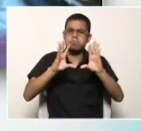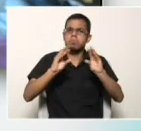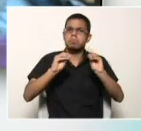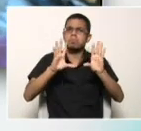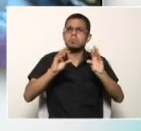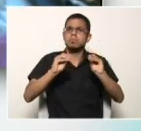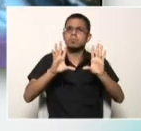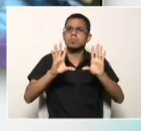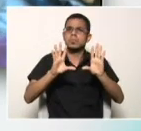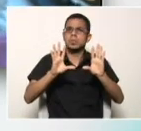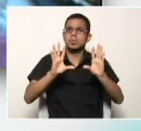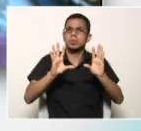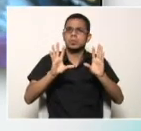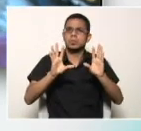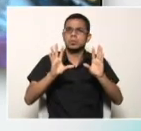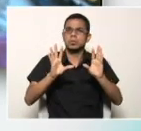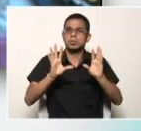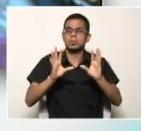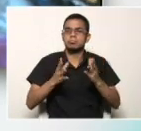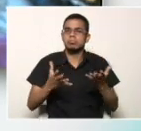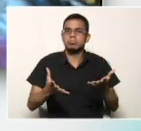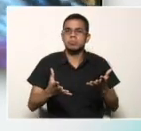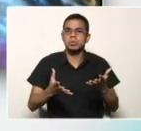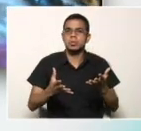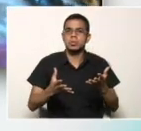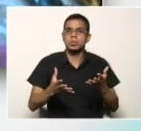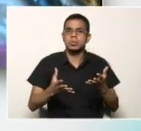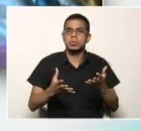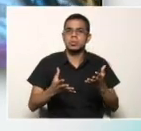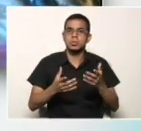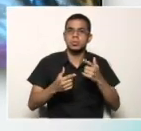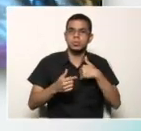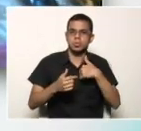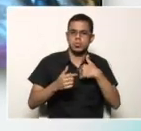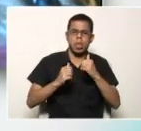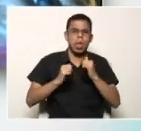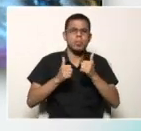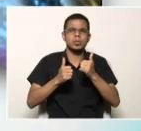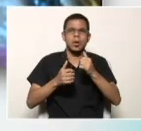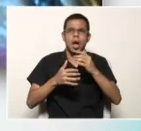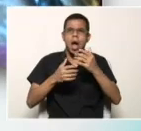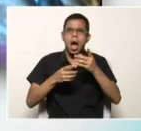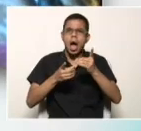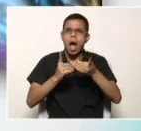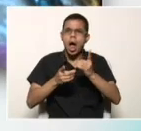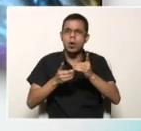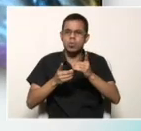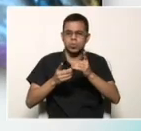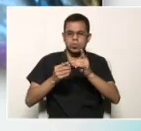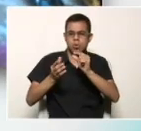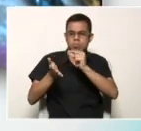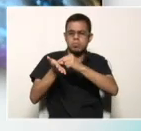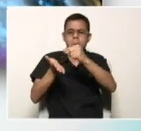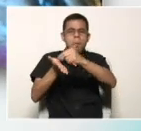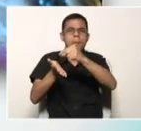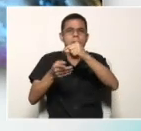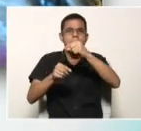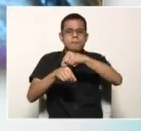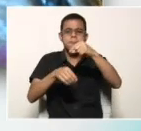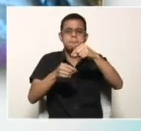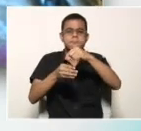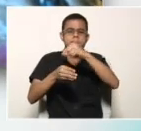diera, las muchachas que han utilizado más este equipo, saben que si yo empiezo a mover estos botones, empiezo a subir la temperatura, ¿sí? Vean